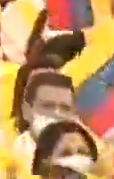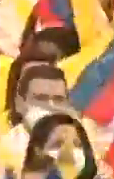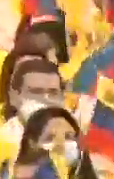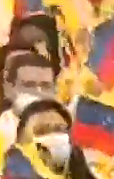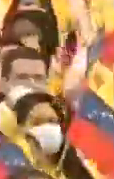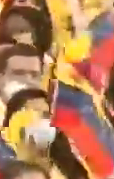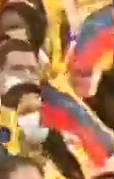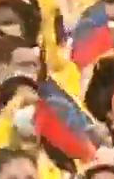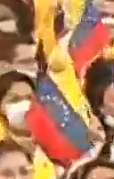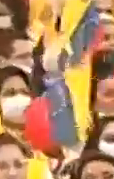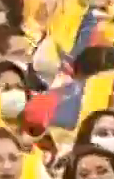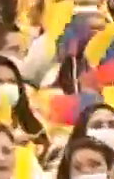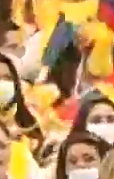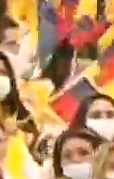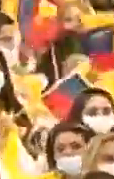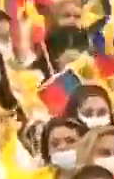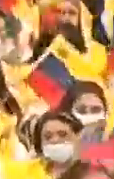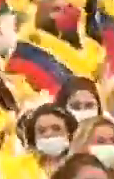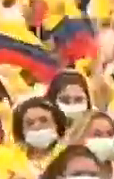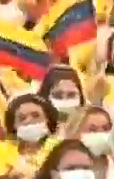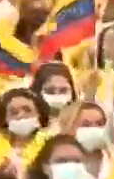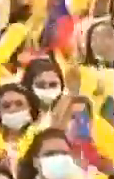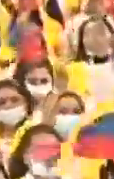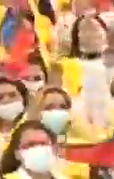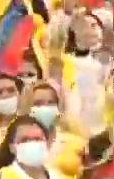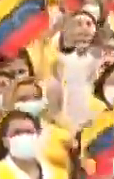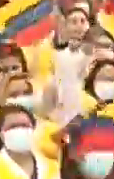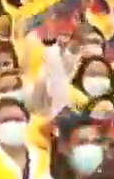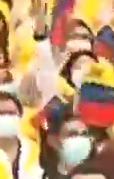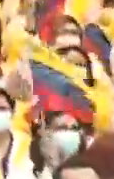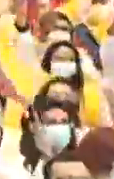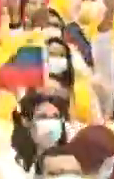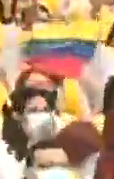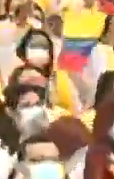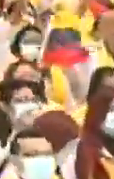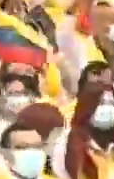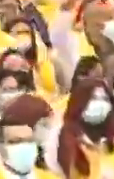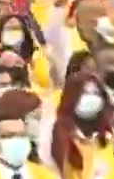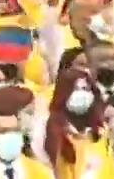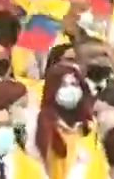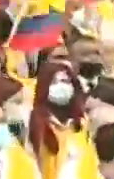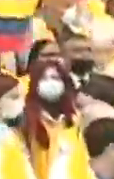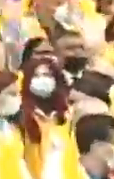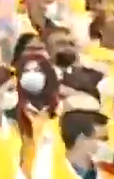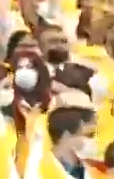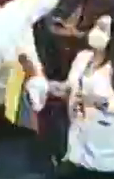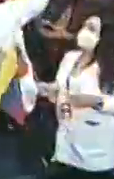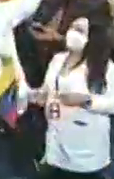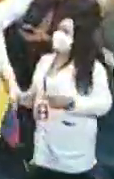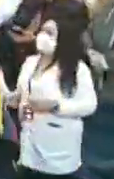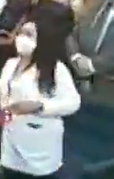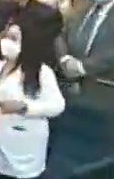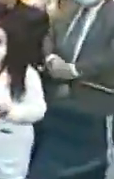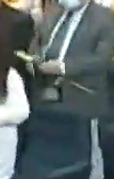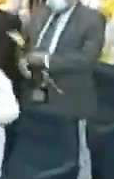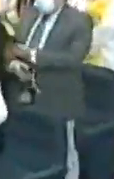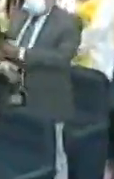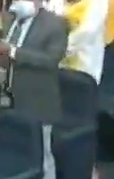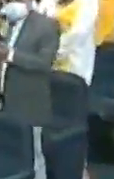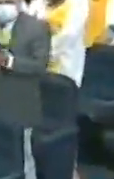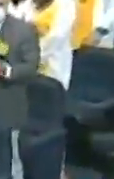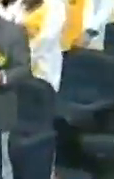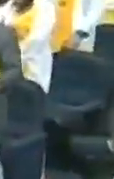actividad para el Sistema Público Nacional de Salud de nuestro país. Recordemos que en Venezuela la prioridad